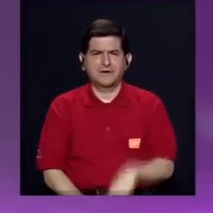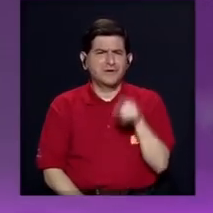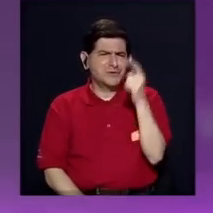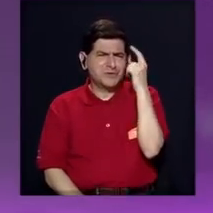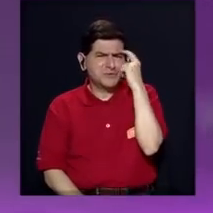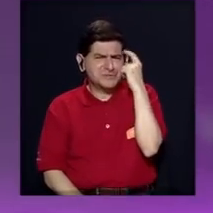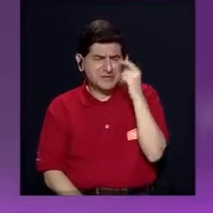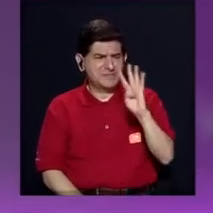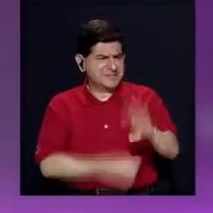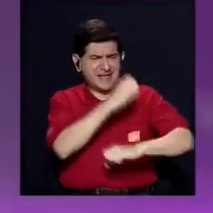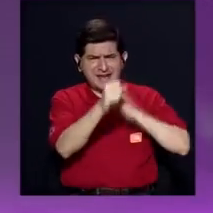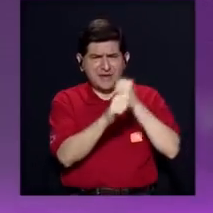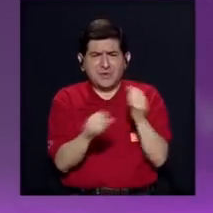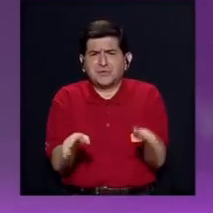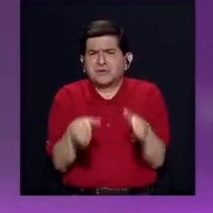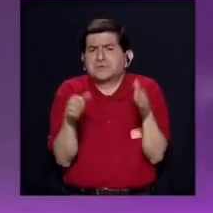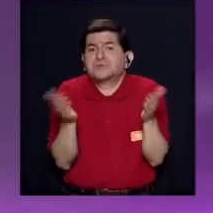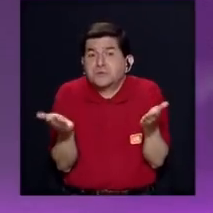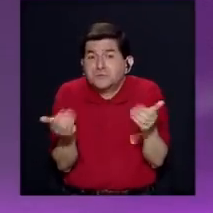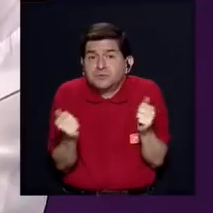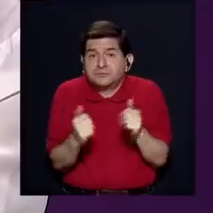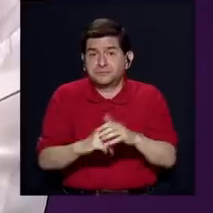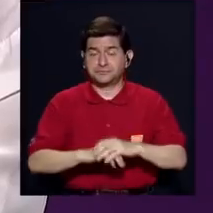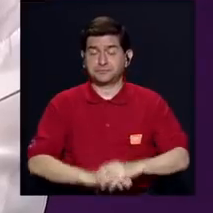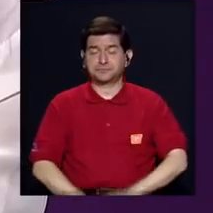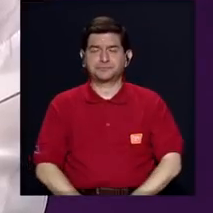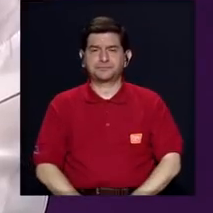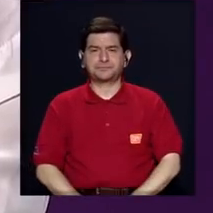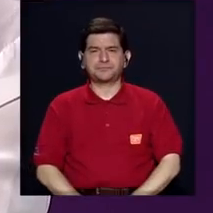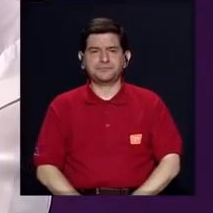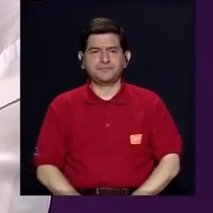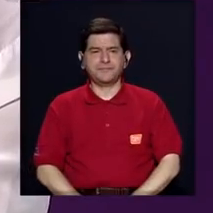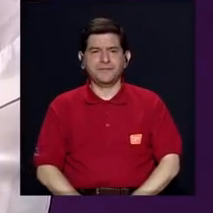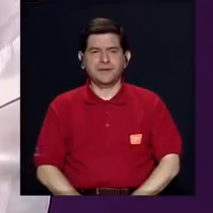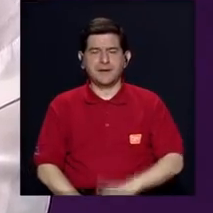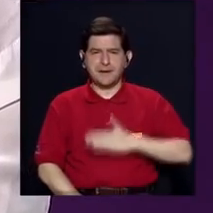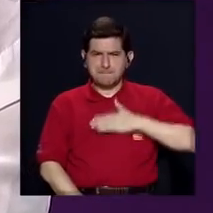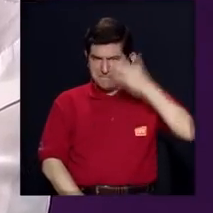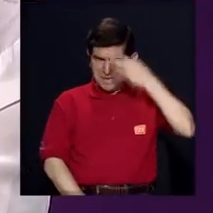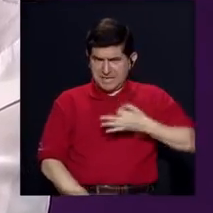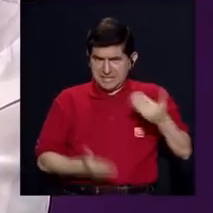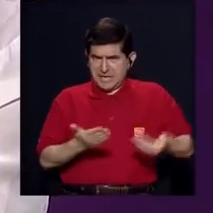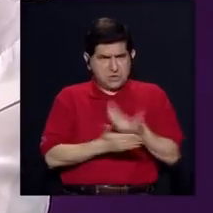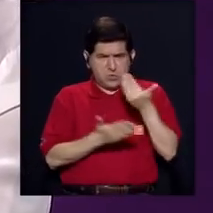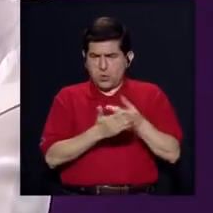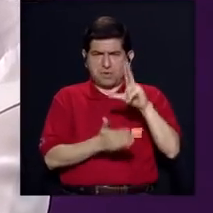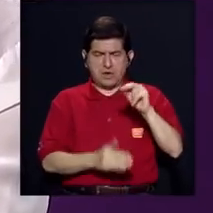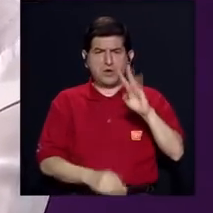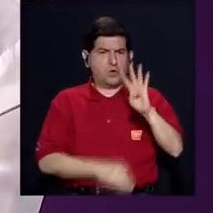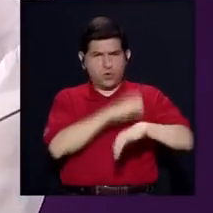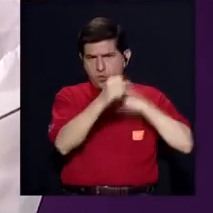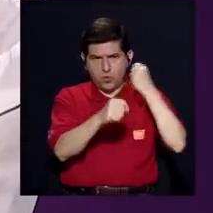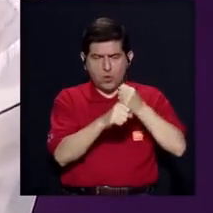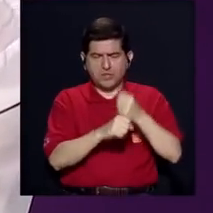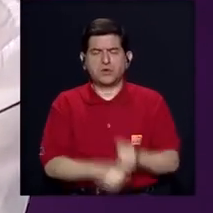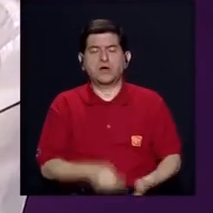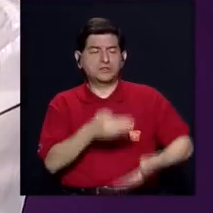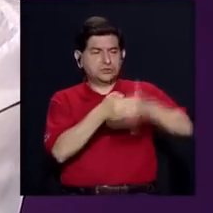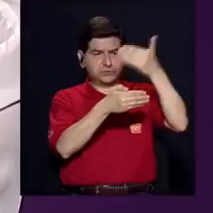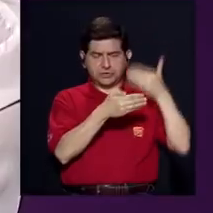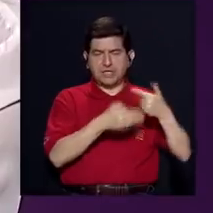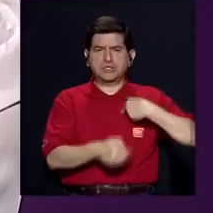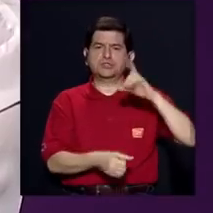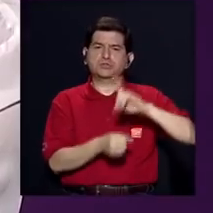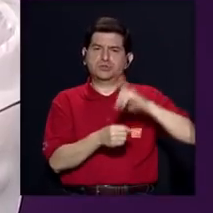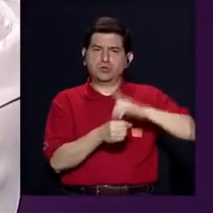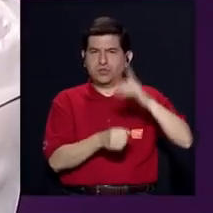ustedes en estos cuatro años bueno está esta posición ya no es nueva en los cuatro años recién pasados que